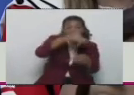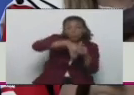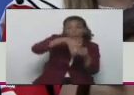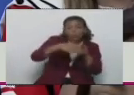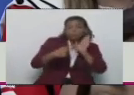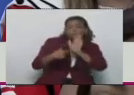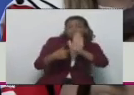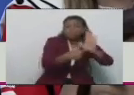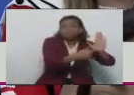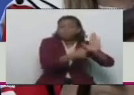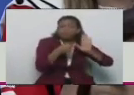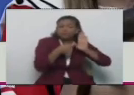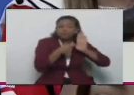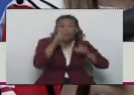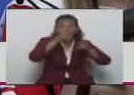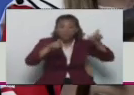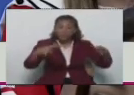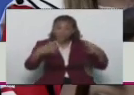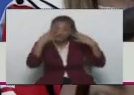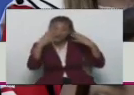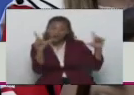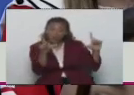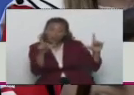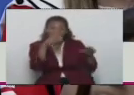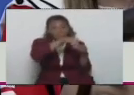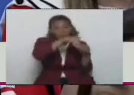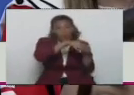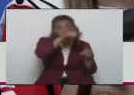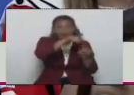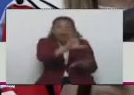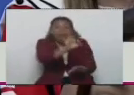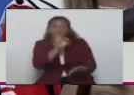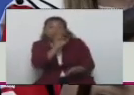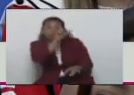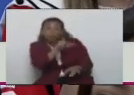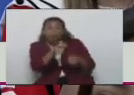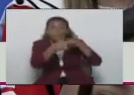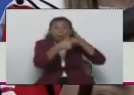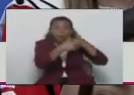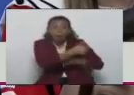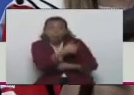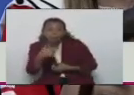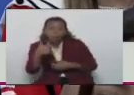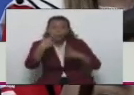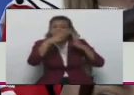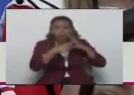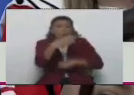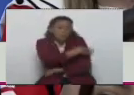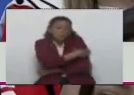vendió y muchas personas votaron por la opción o por las opciones de la